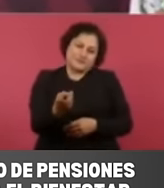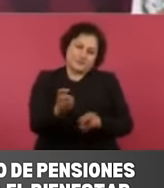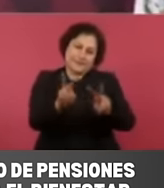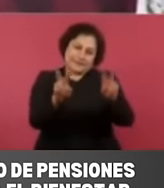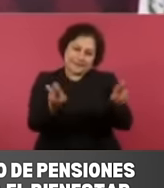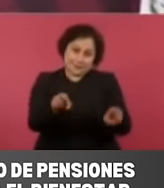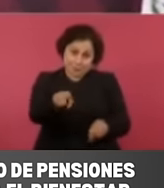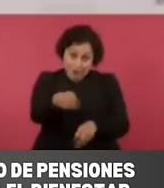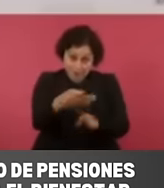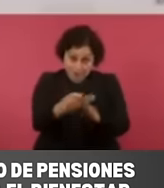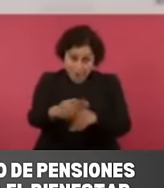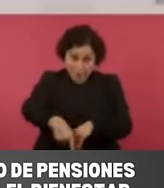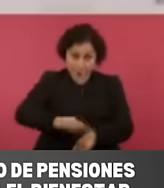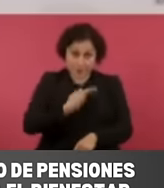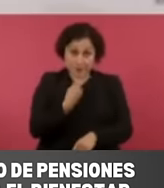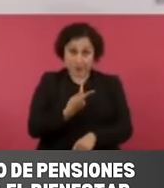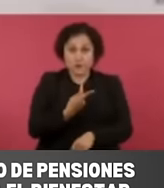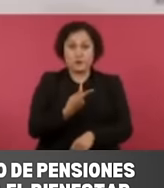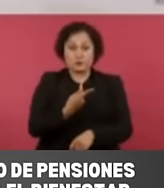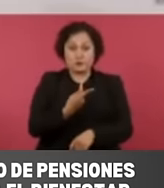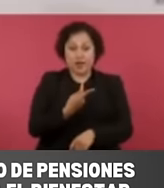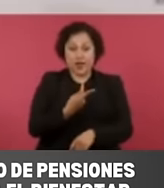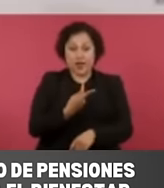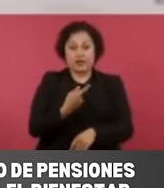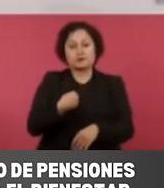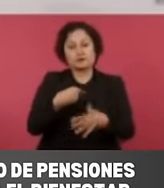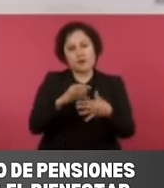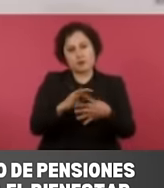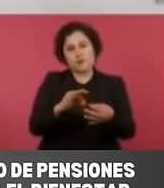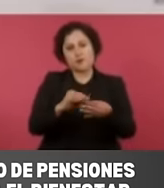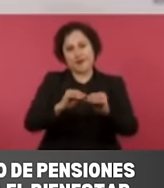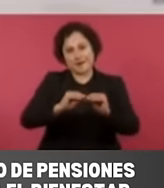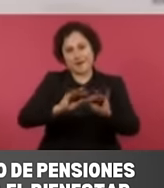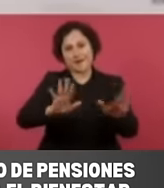ayuda, toda esa manipulación,